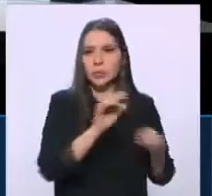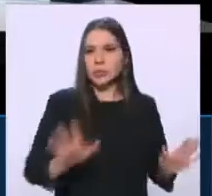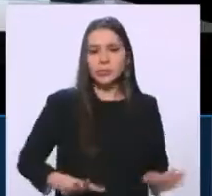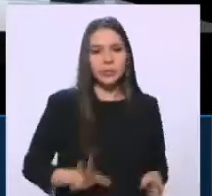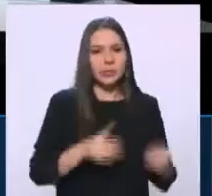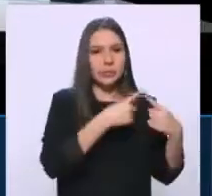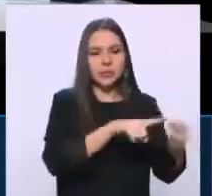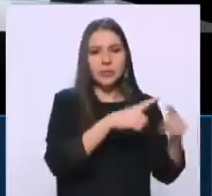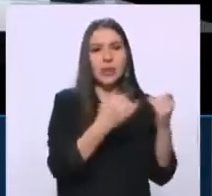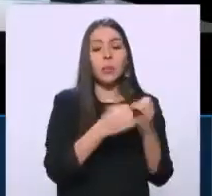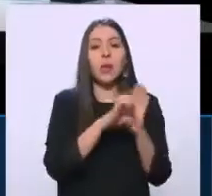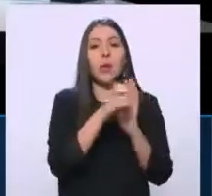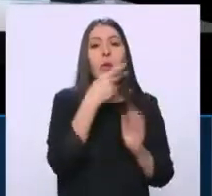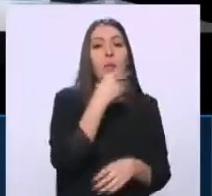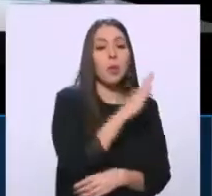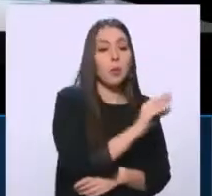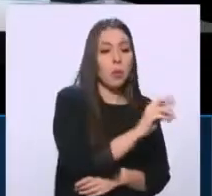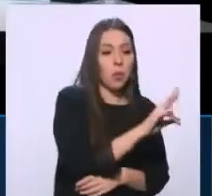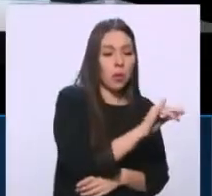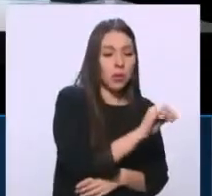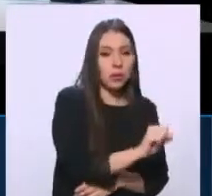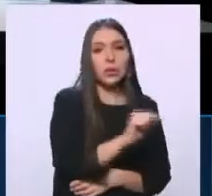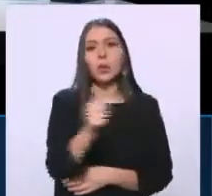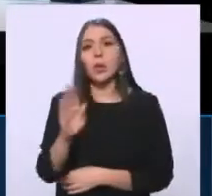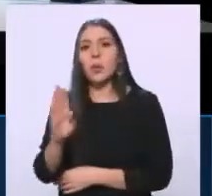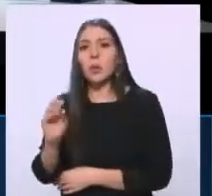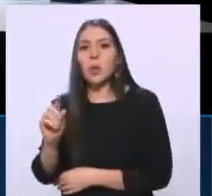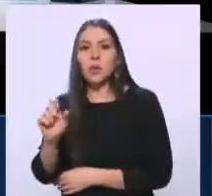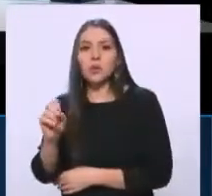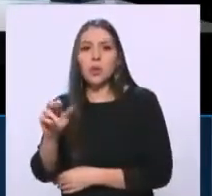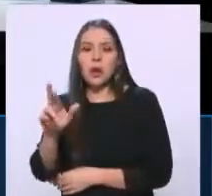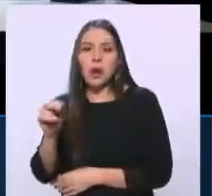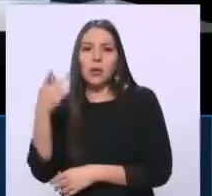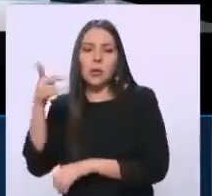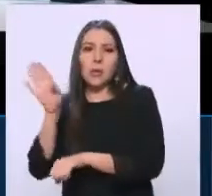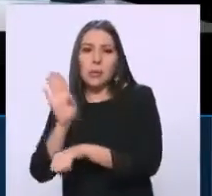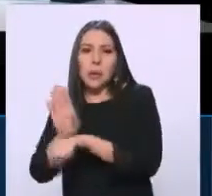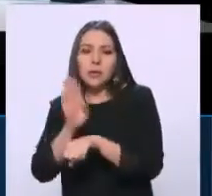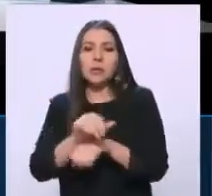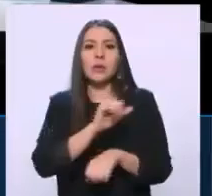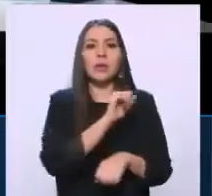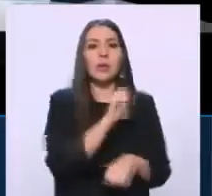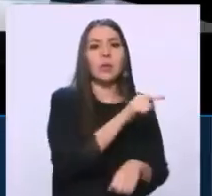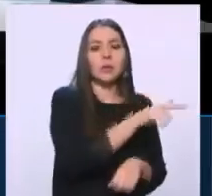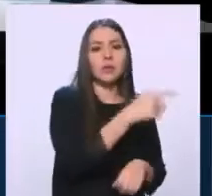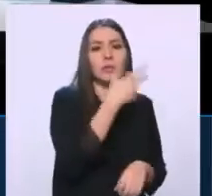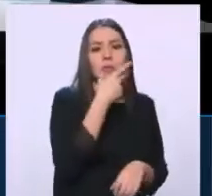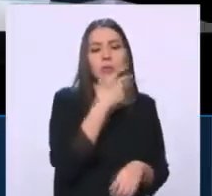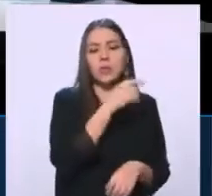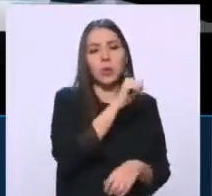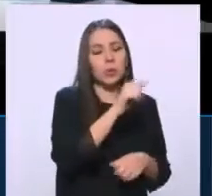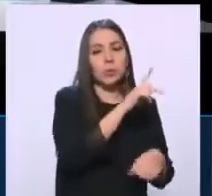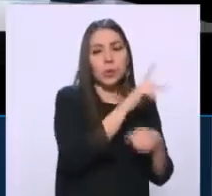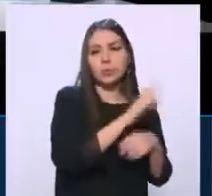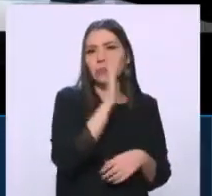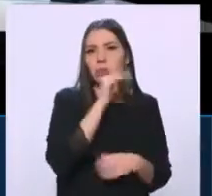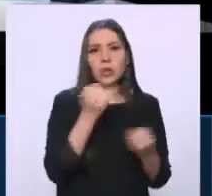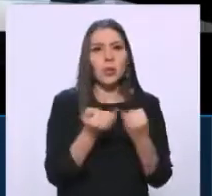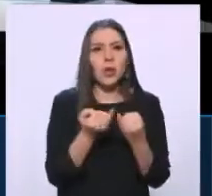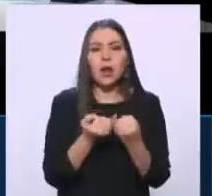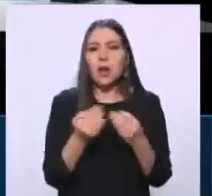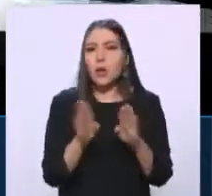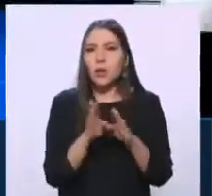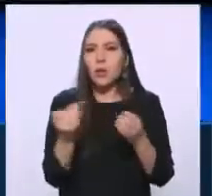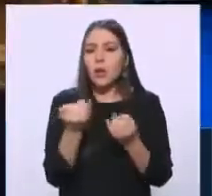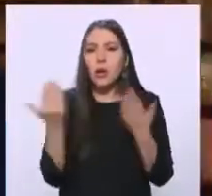Bolsonaro, por ejemplo. Sin embargo, me parece que algunos de esos elementos sí están presentes en México. Tenemos